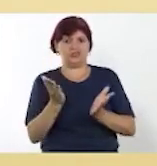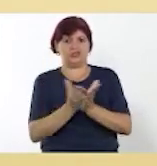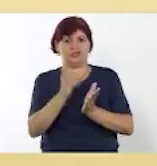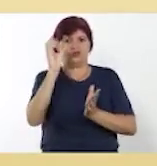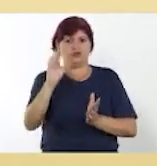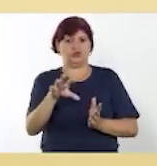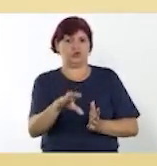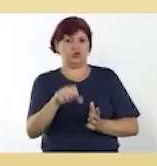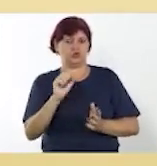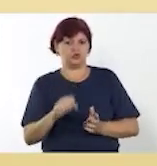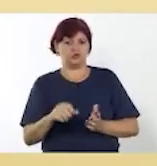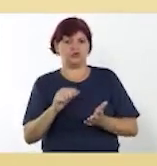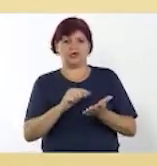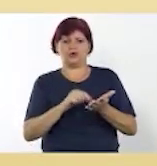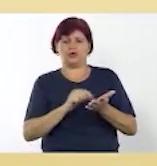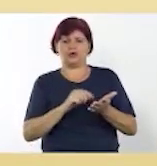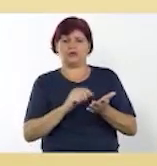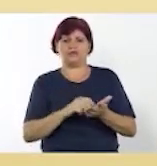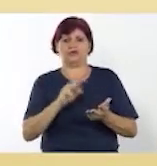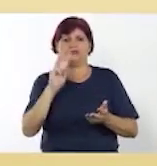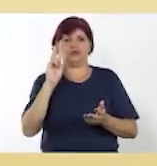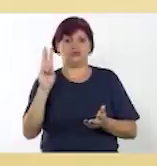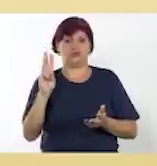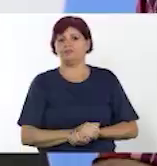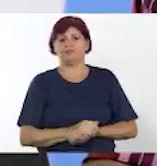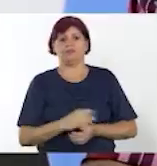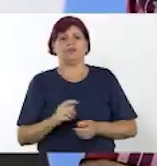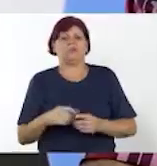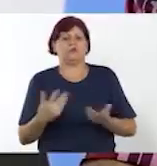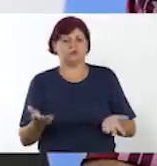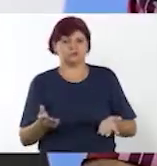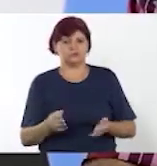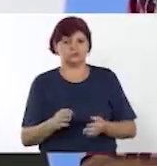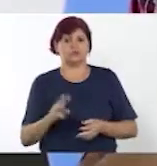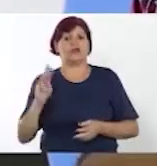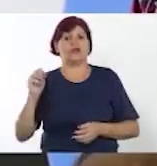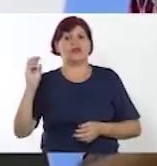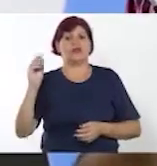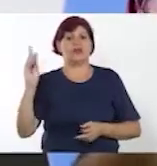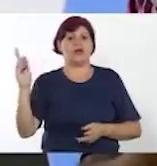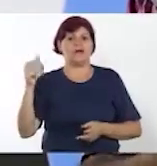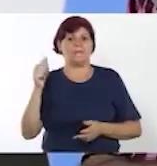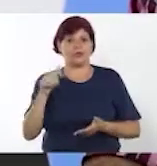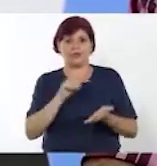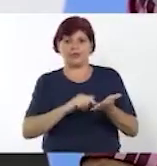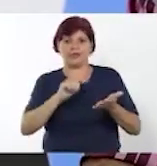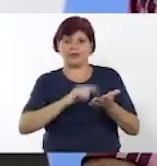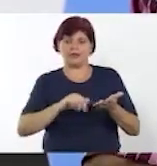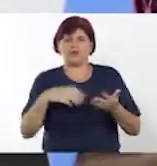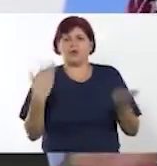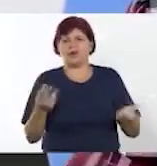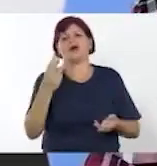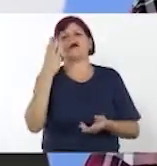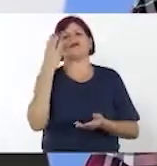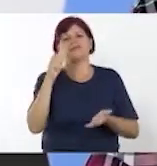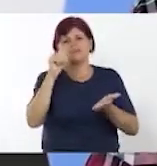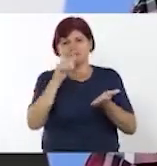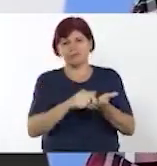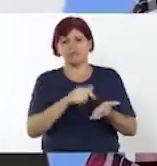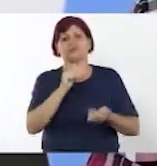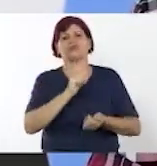de los estudiantes obtuvieron la calificación 3. Por lo tanto, la moda de las calificaciones es 3